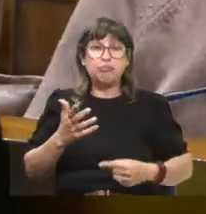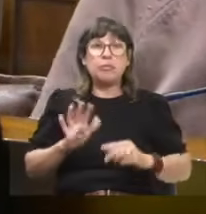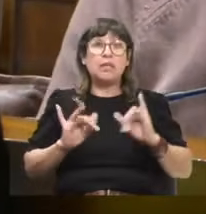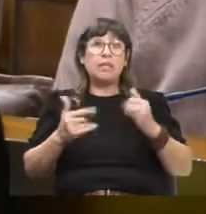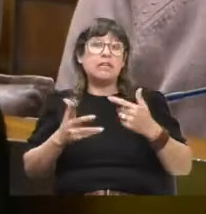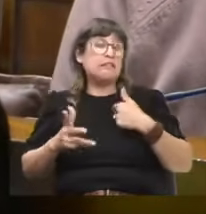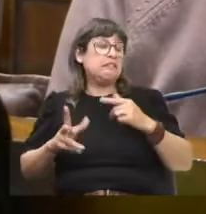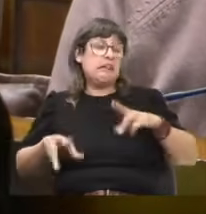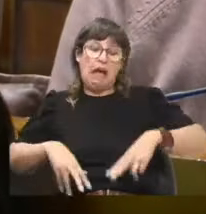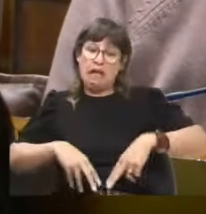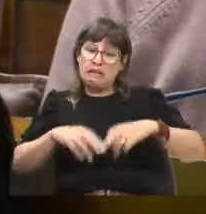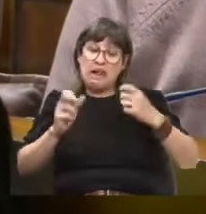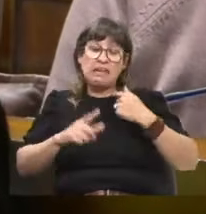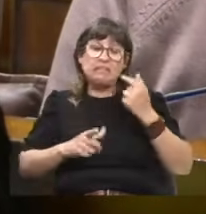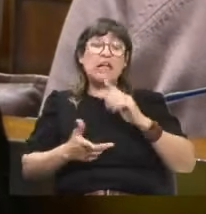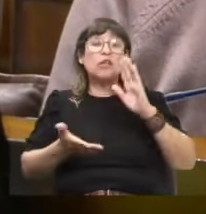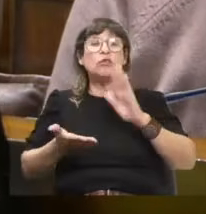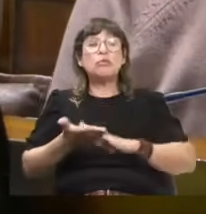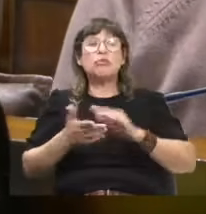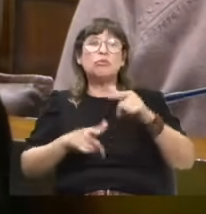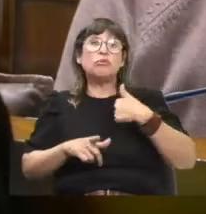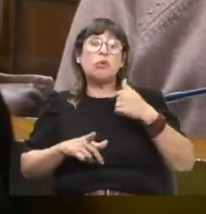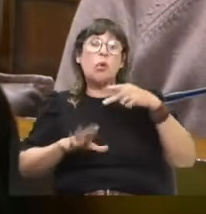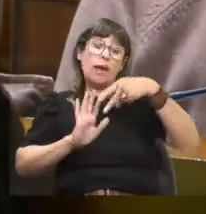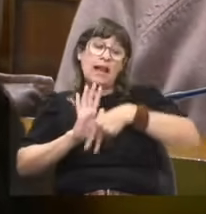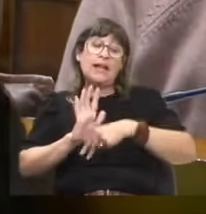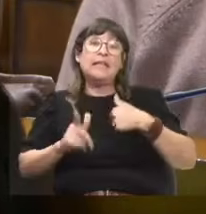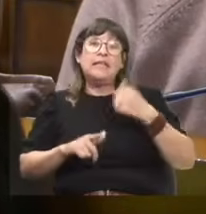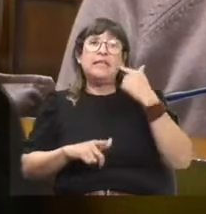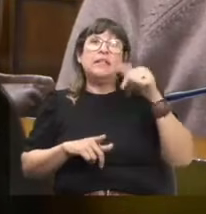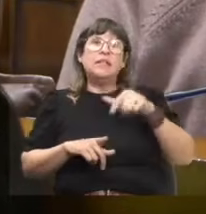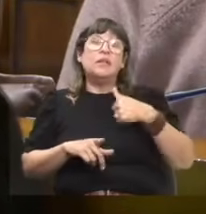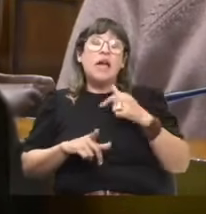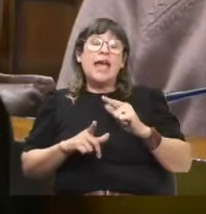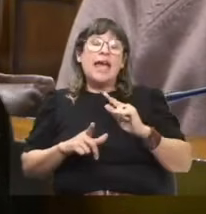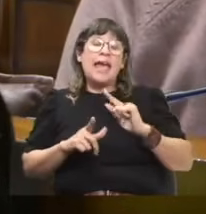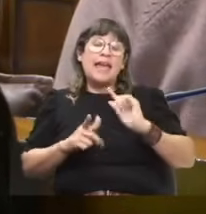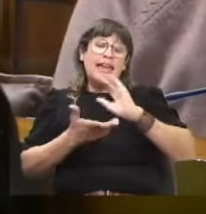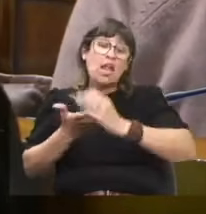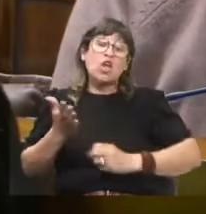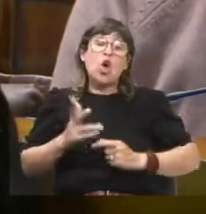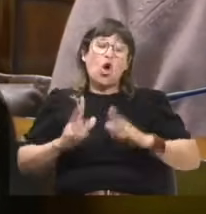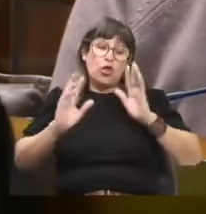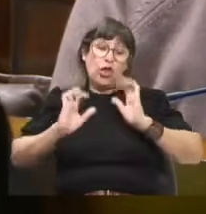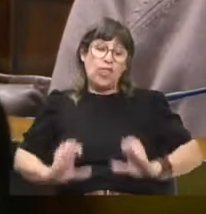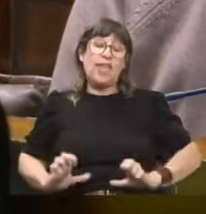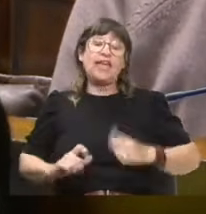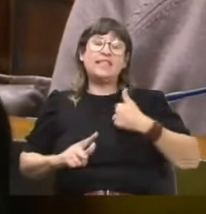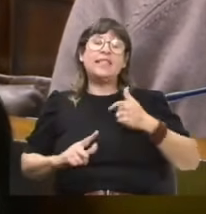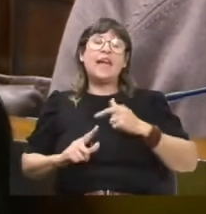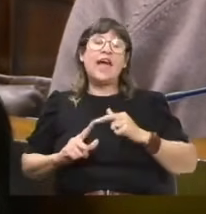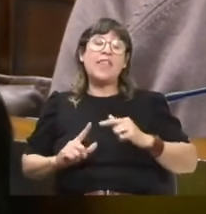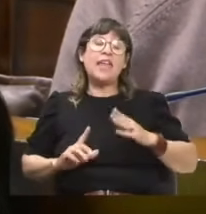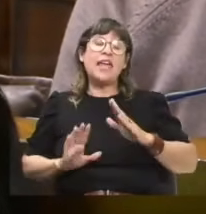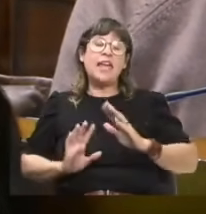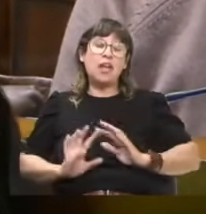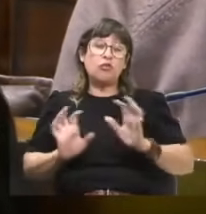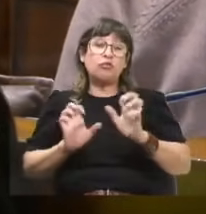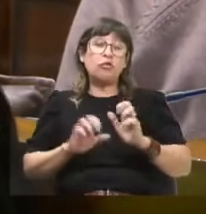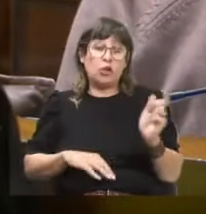fueron analizados en relación a las normas consagradas en el Código de Ética de la Función Pública.